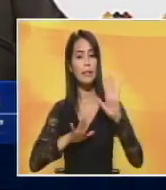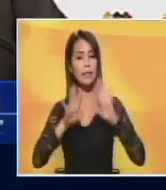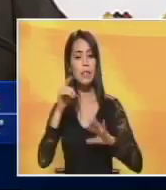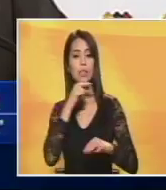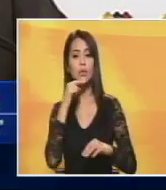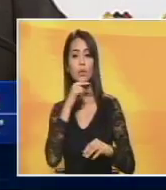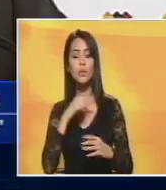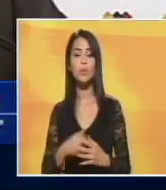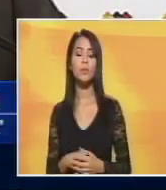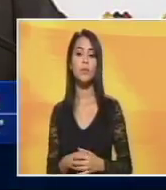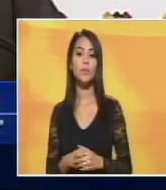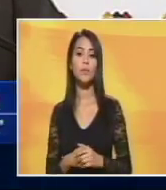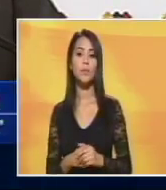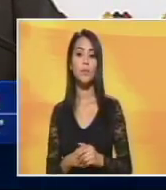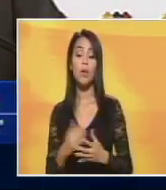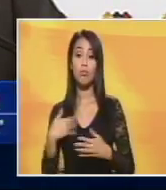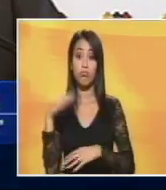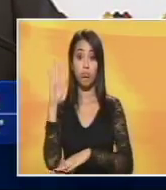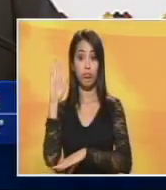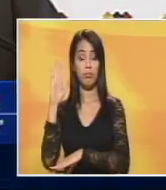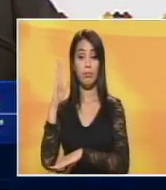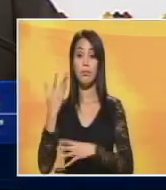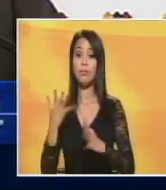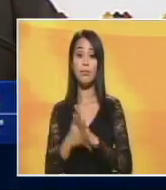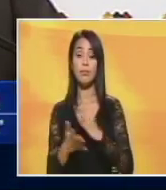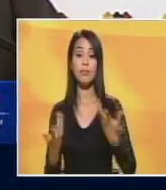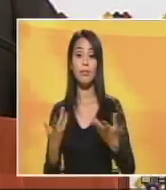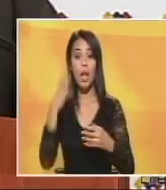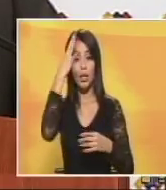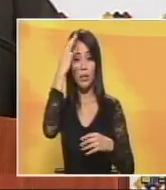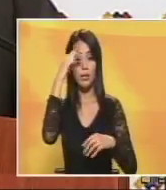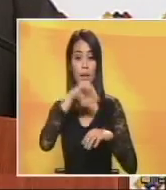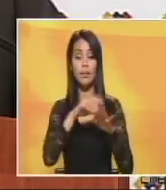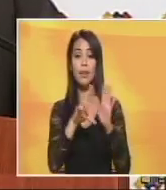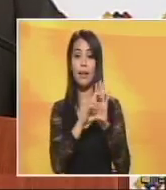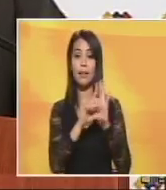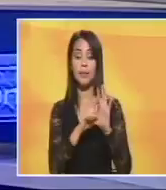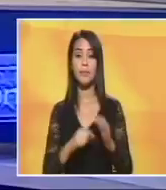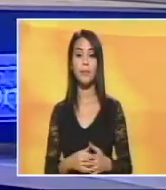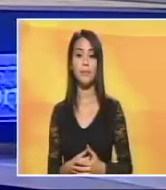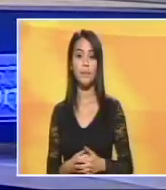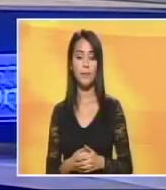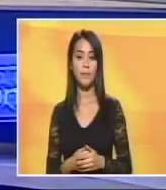octubre, mientras que los actos de juramentación corresponden a los consejos legislativos.